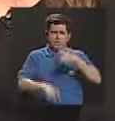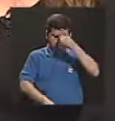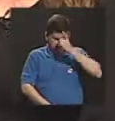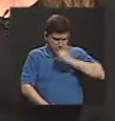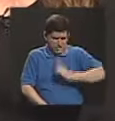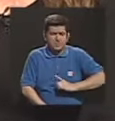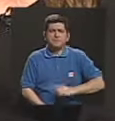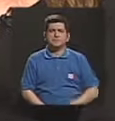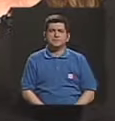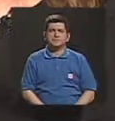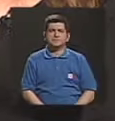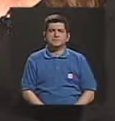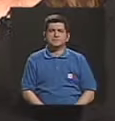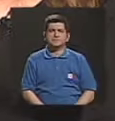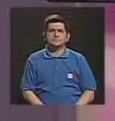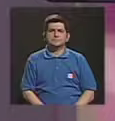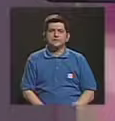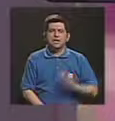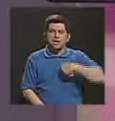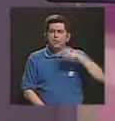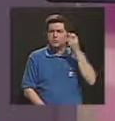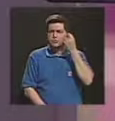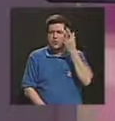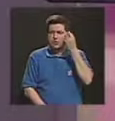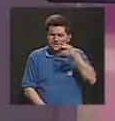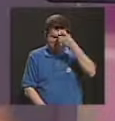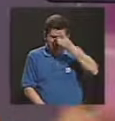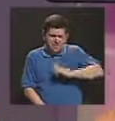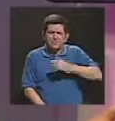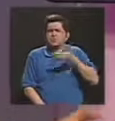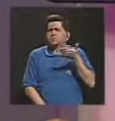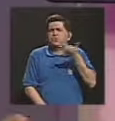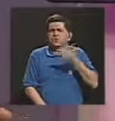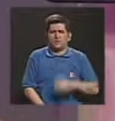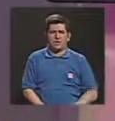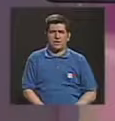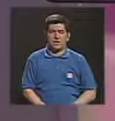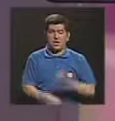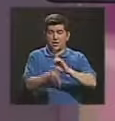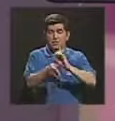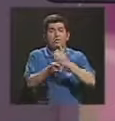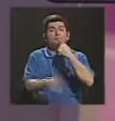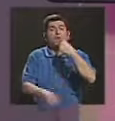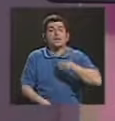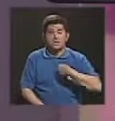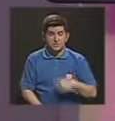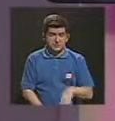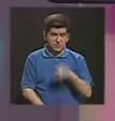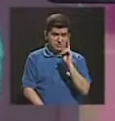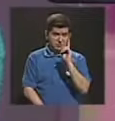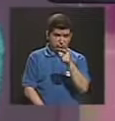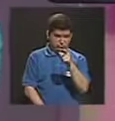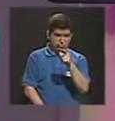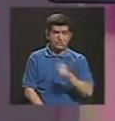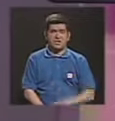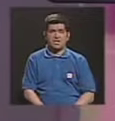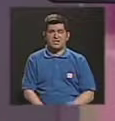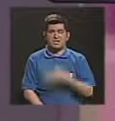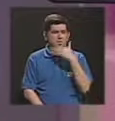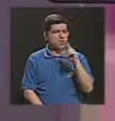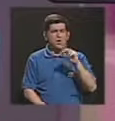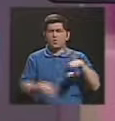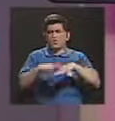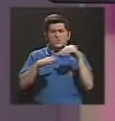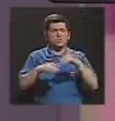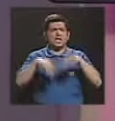deprimirse. Bueno, entonces, ¿qué entendemos entonces por depresión? Porque si un doctor me dice a mí, bueno, usted resulta que ya mejor no